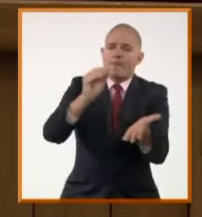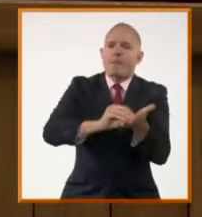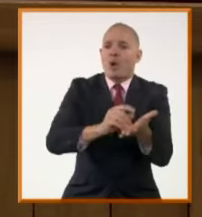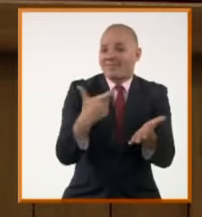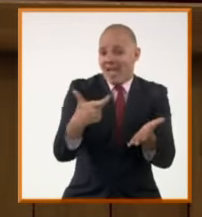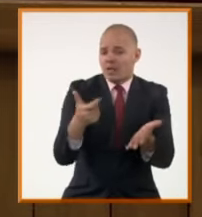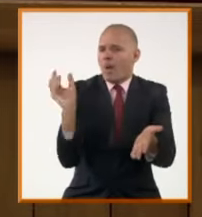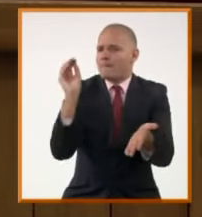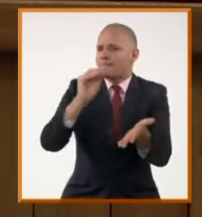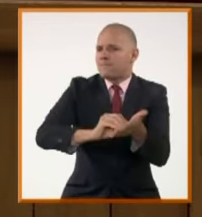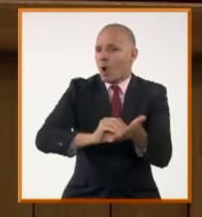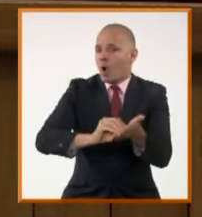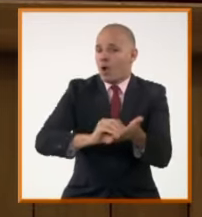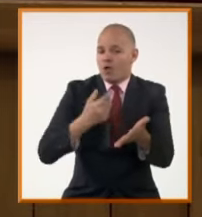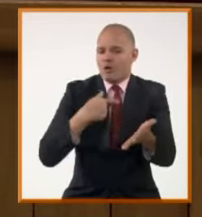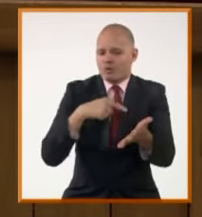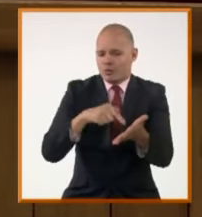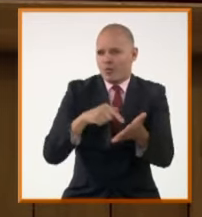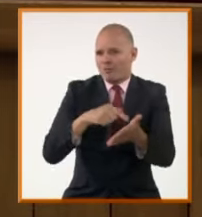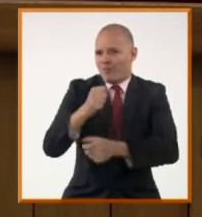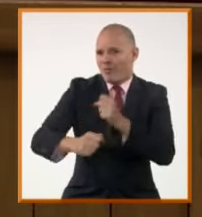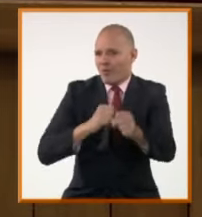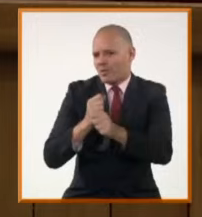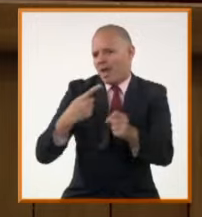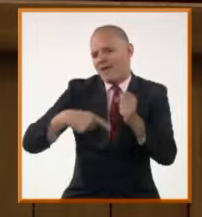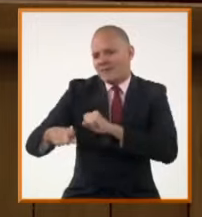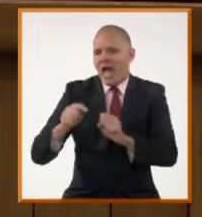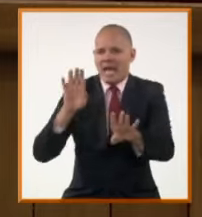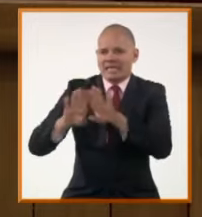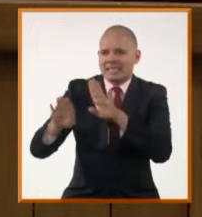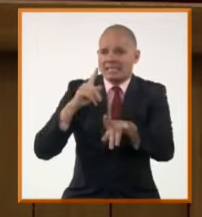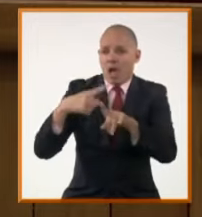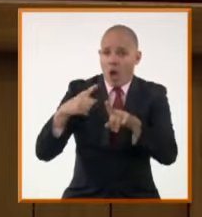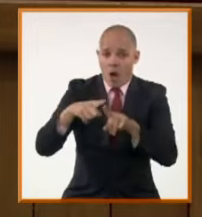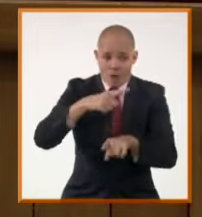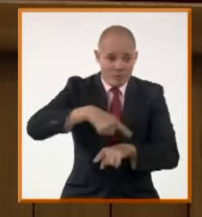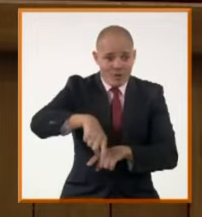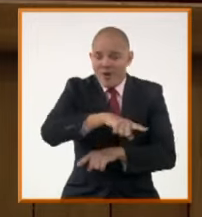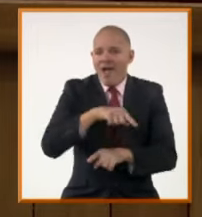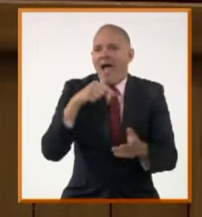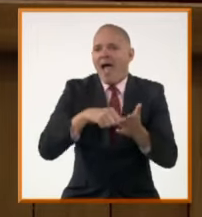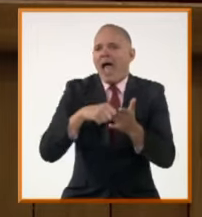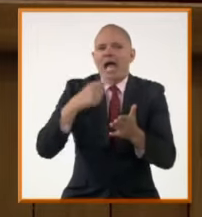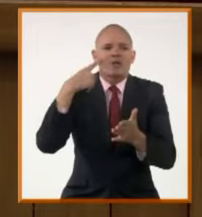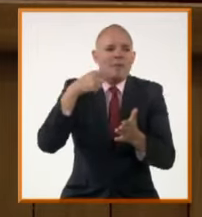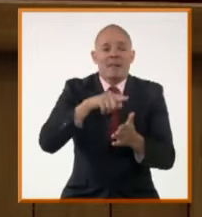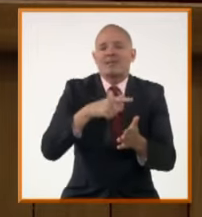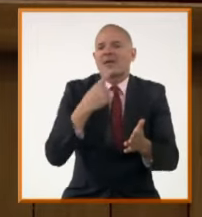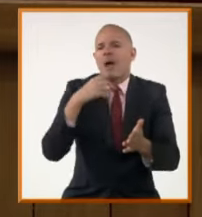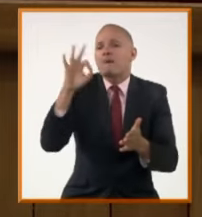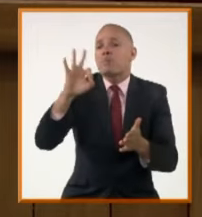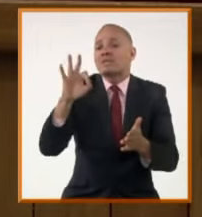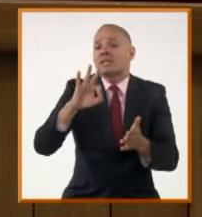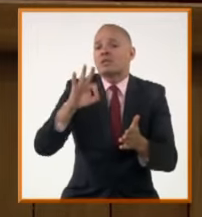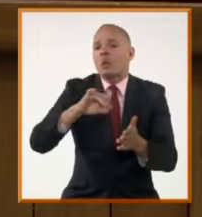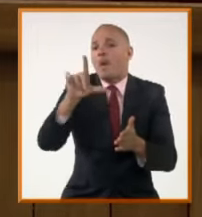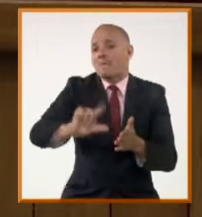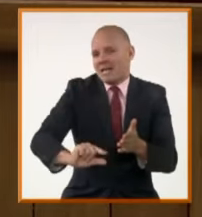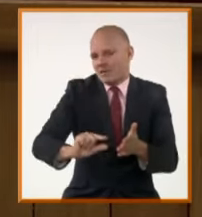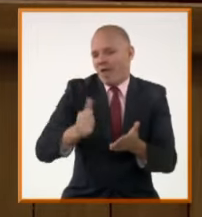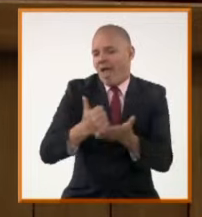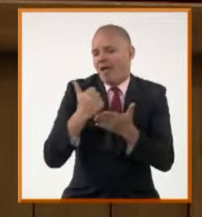su contenido en divisa y que esas divisas se respeten y se mantengan para la adquisición de productos o